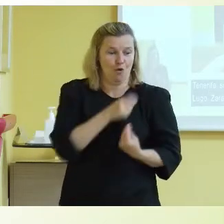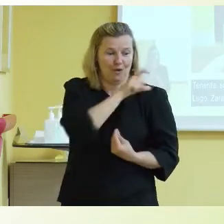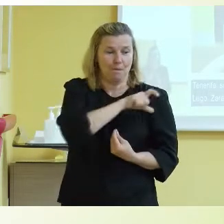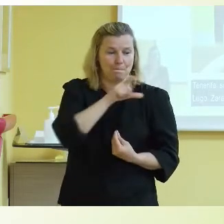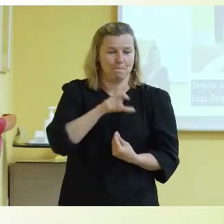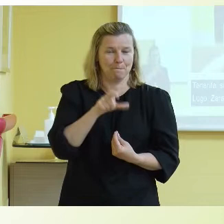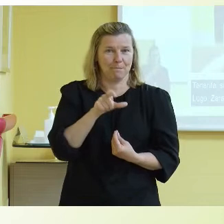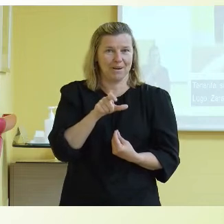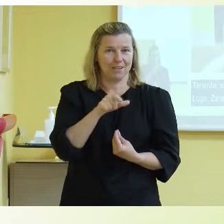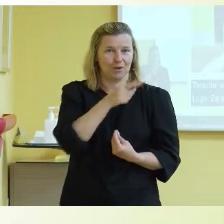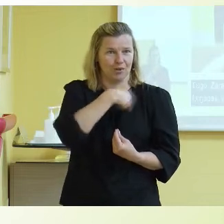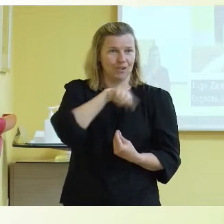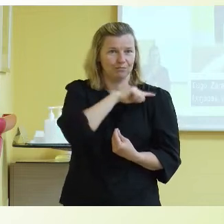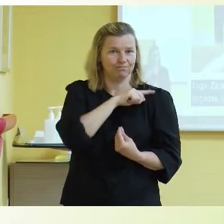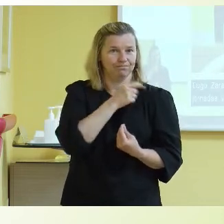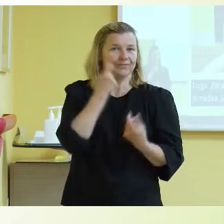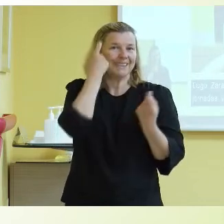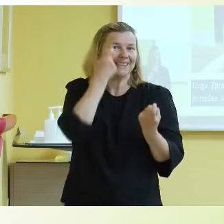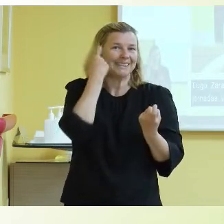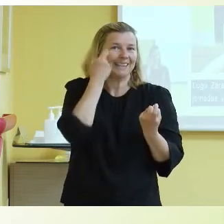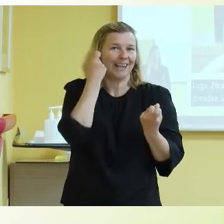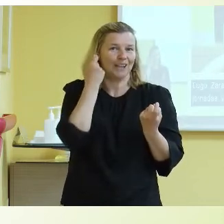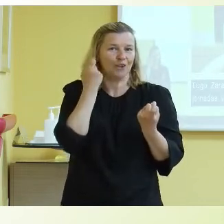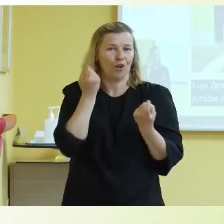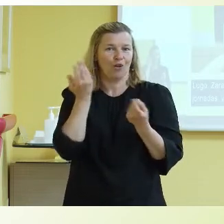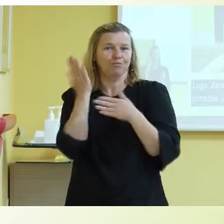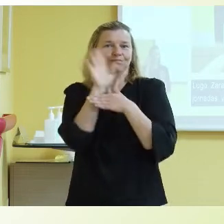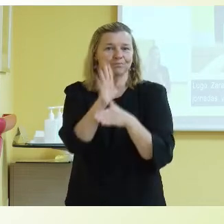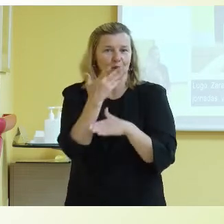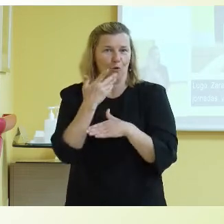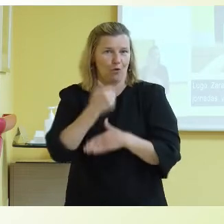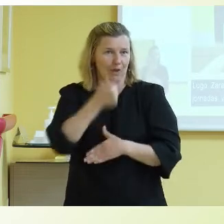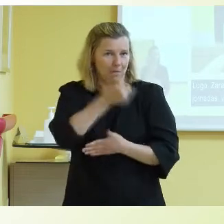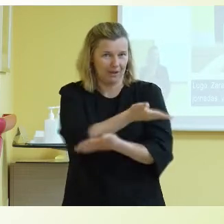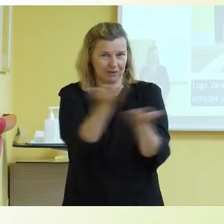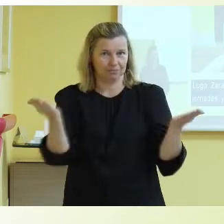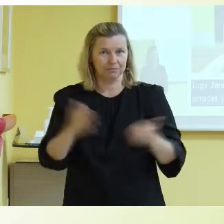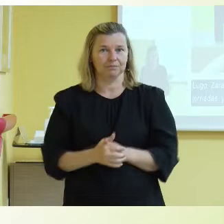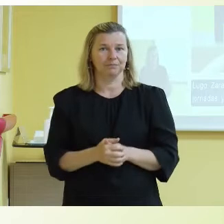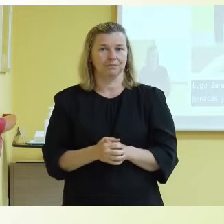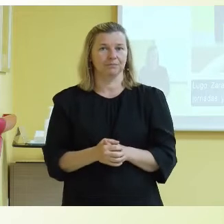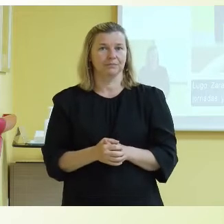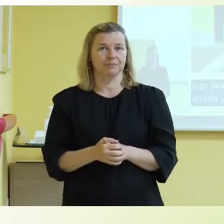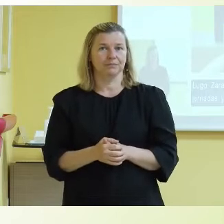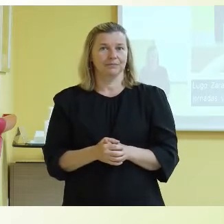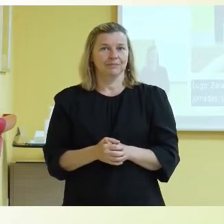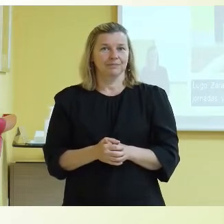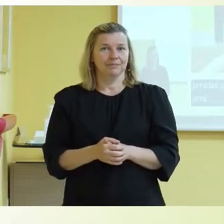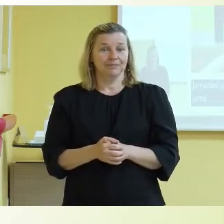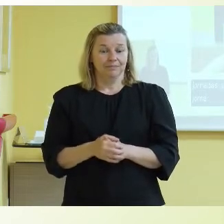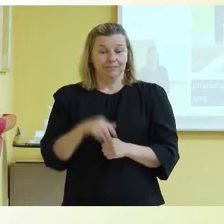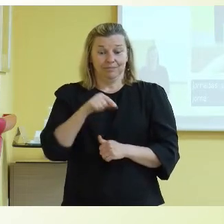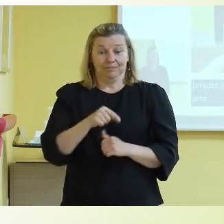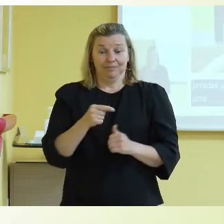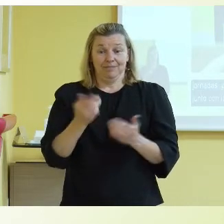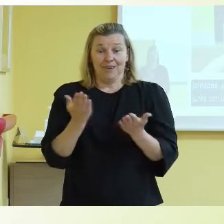que vamos a intentar acercarnos más y conocer mejor, que esta es nuestra razón. Este